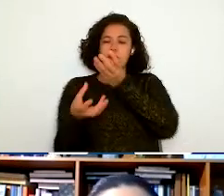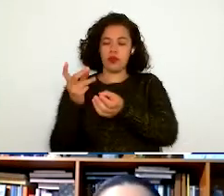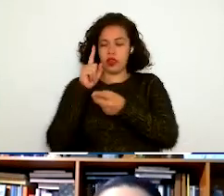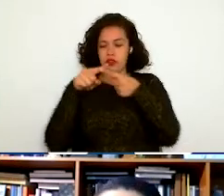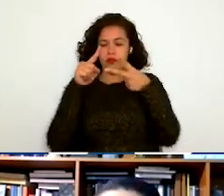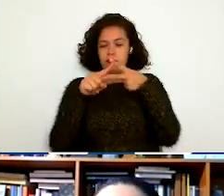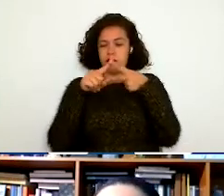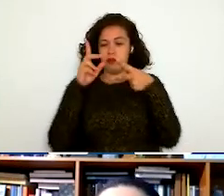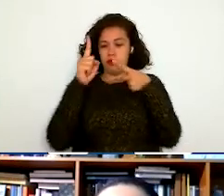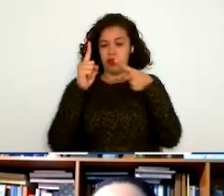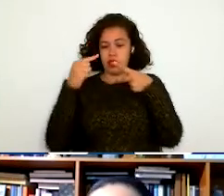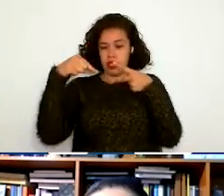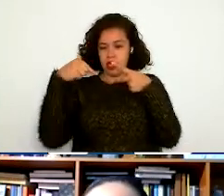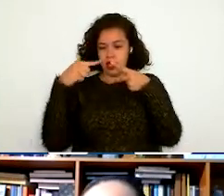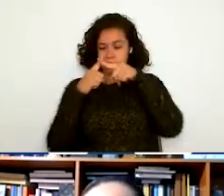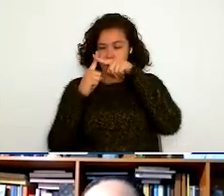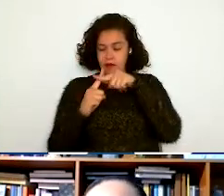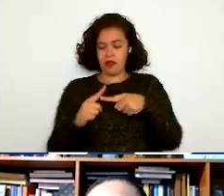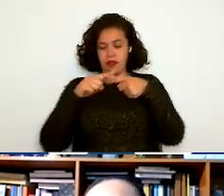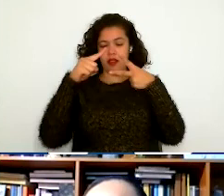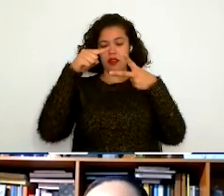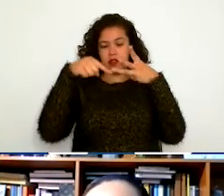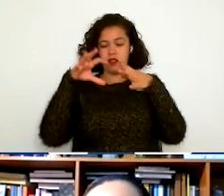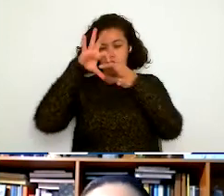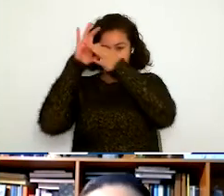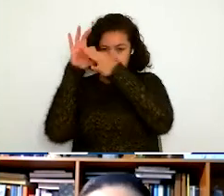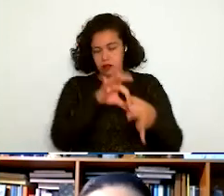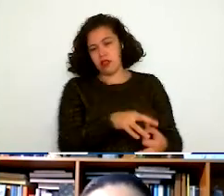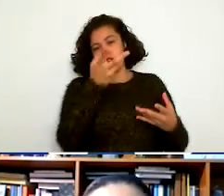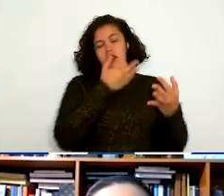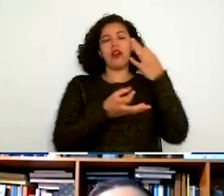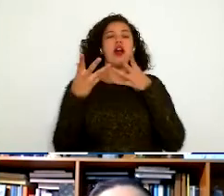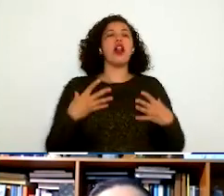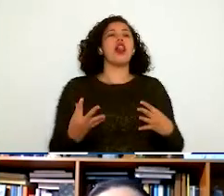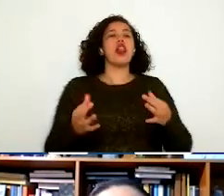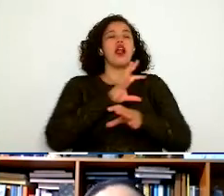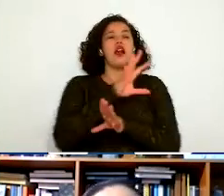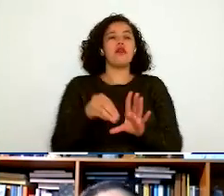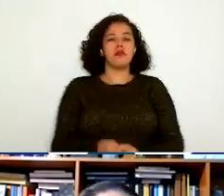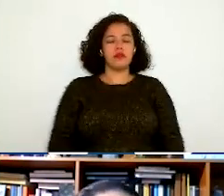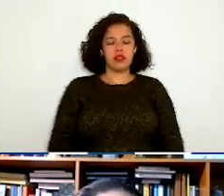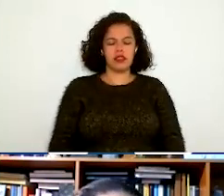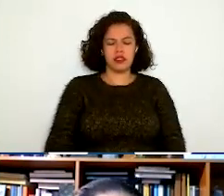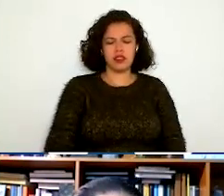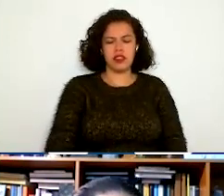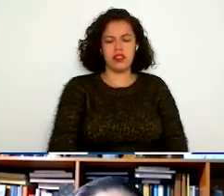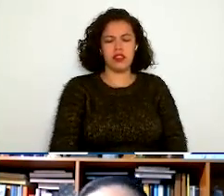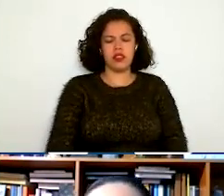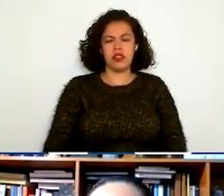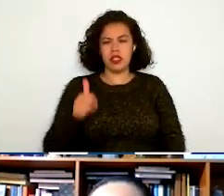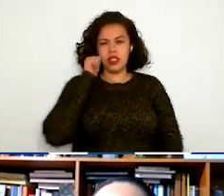vertientes. Entonces, todo va entrelazado, por eso es una calidad integrada. Siempre esto va a estar orientado hacia la